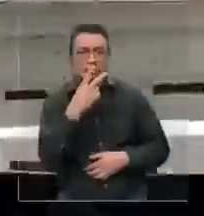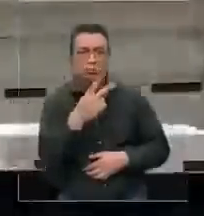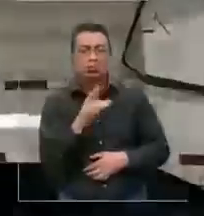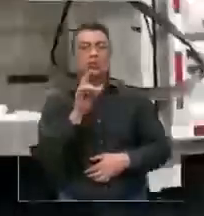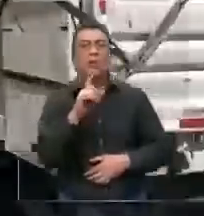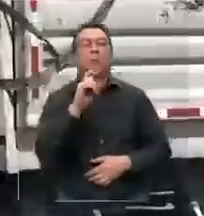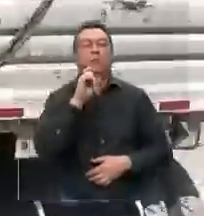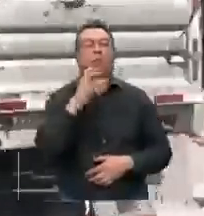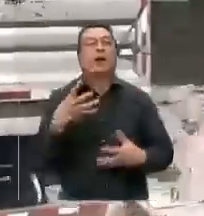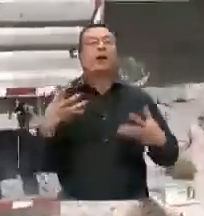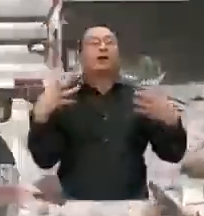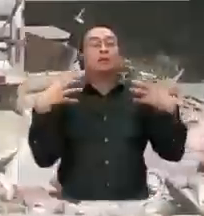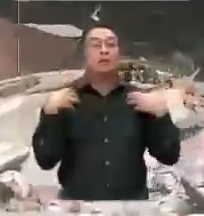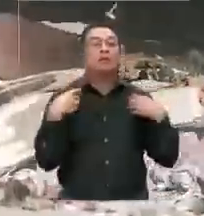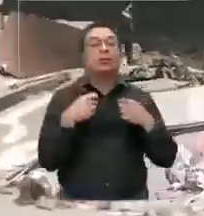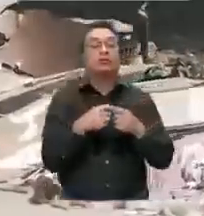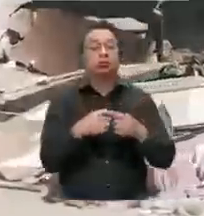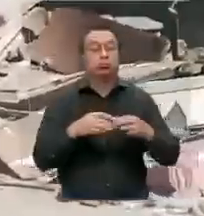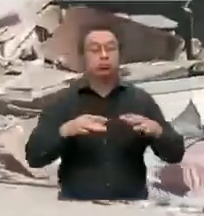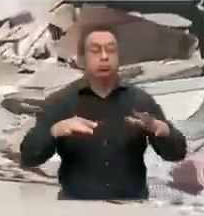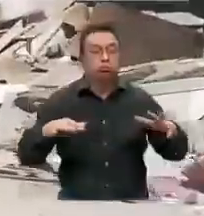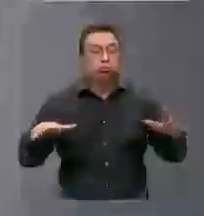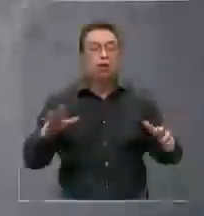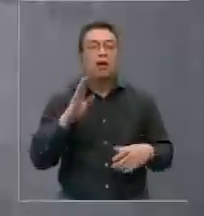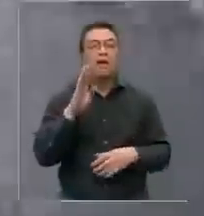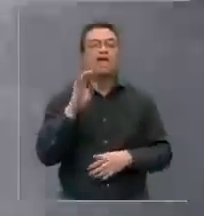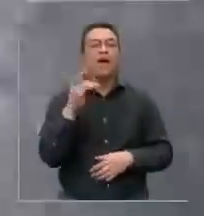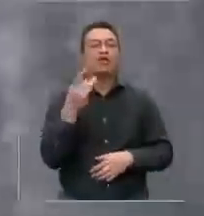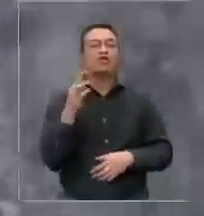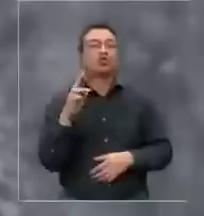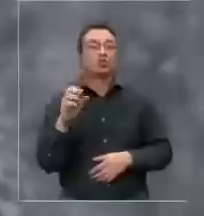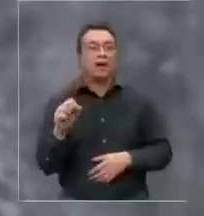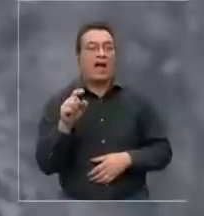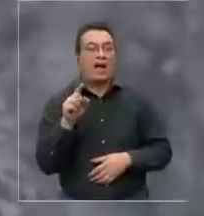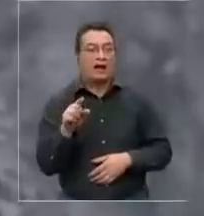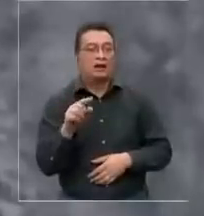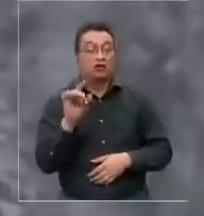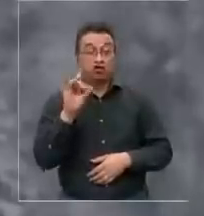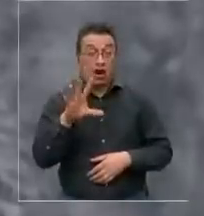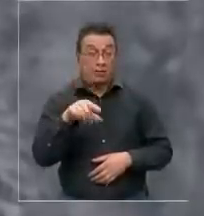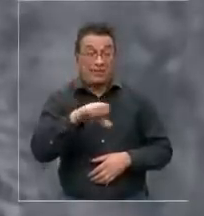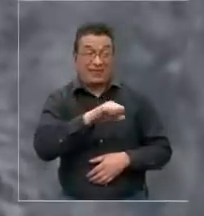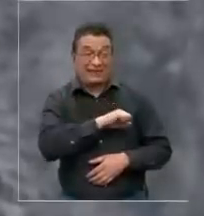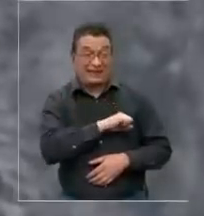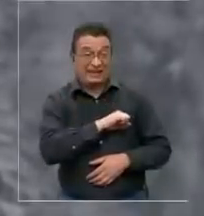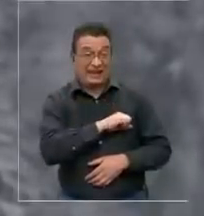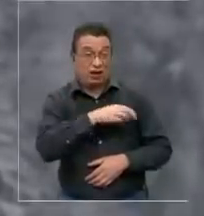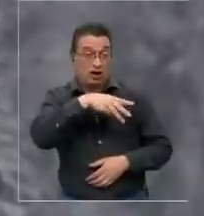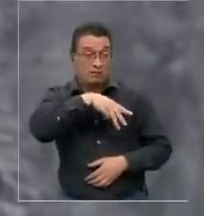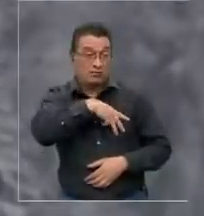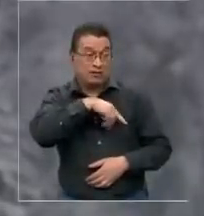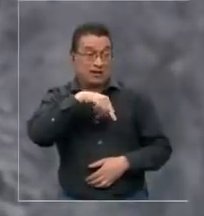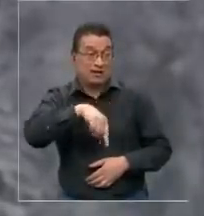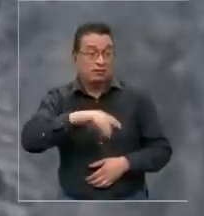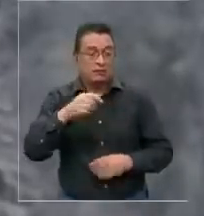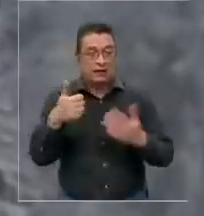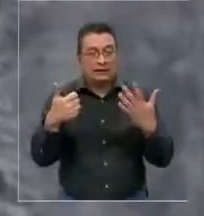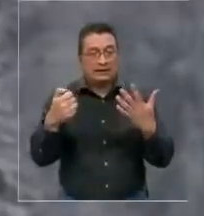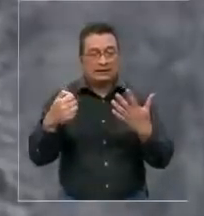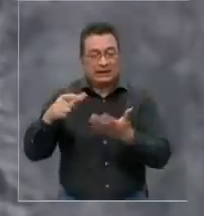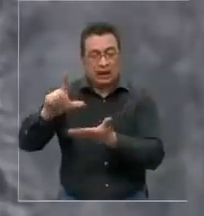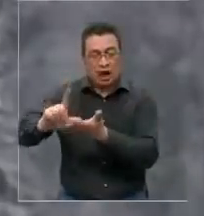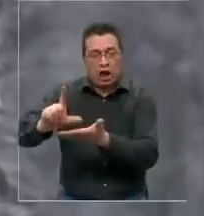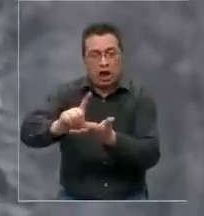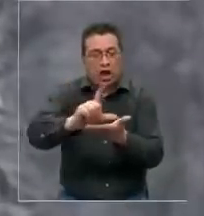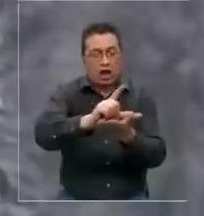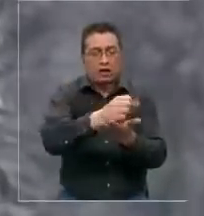los responsables de la proliferación de estos basurales. Solo en la región metropolitana se han contabilizado 60